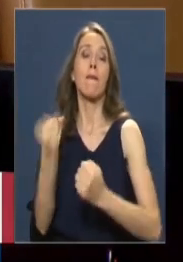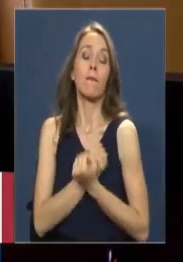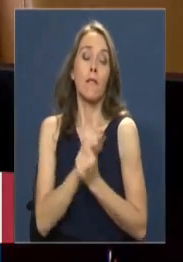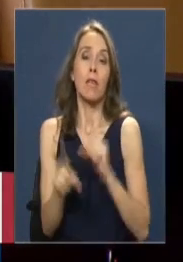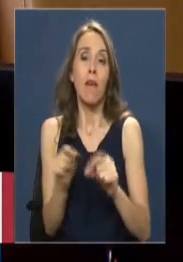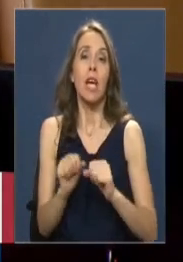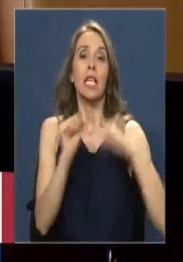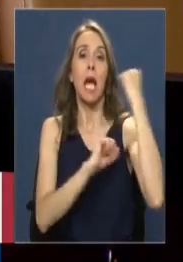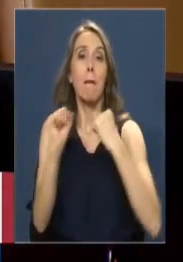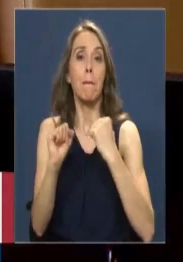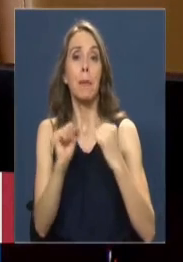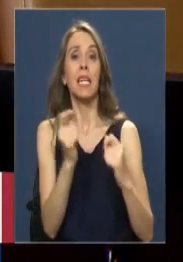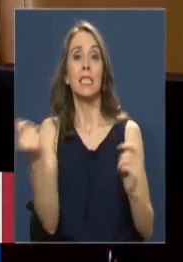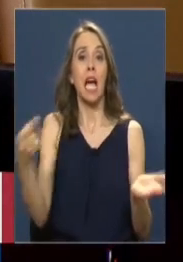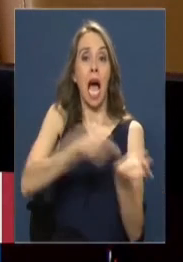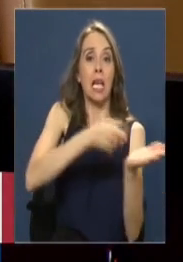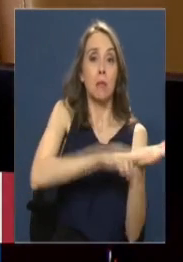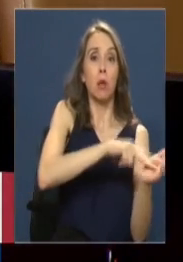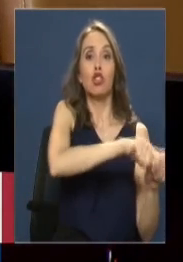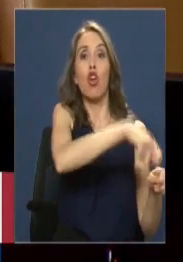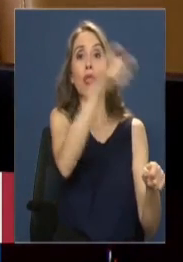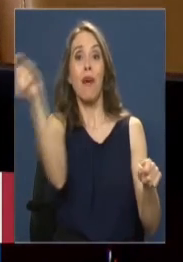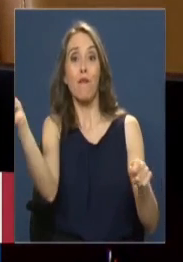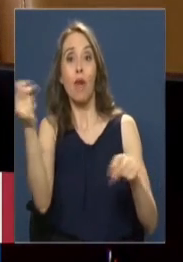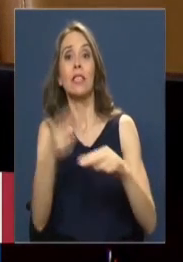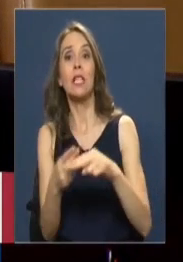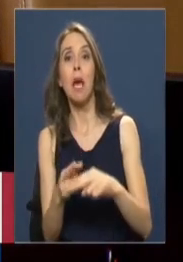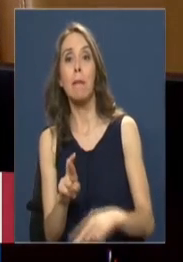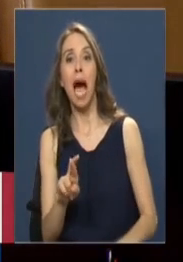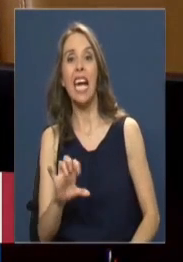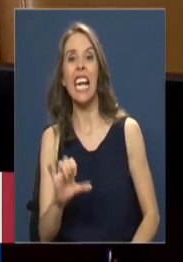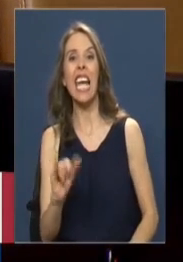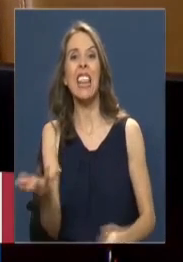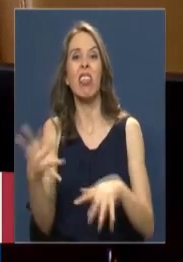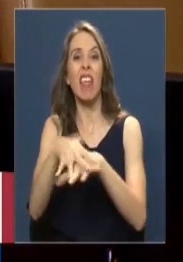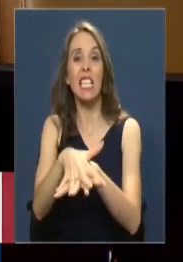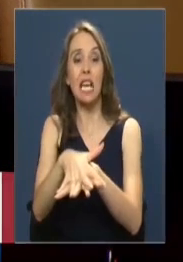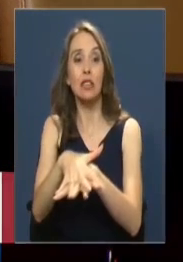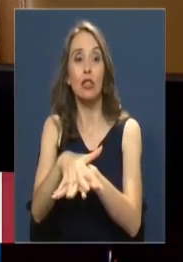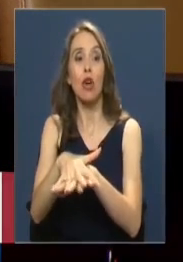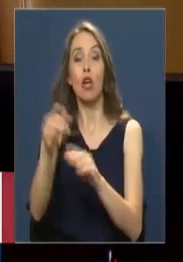pasión hace tan pocos meses en esta misma sala. He dicho, Presidenta.